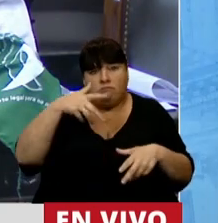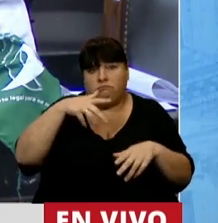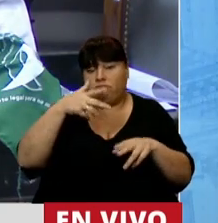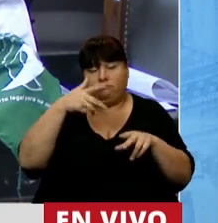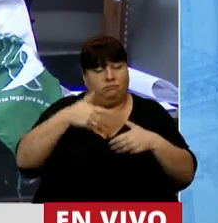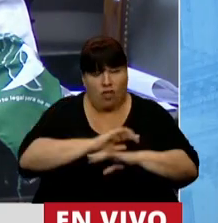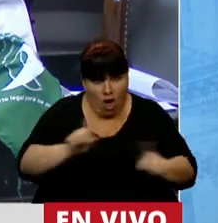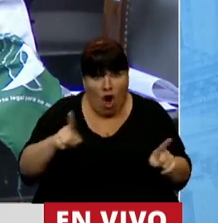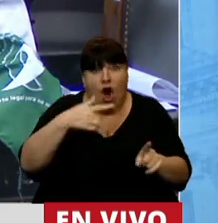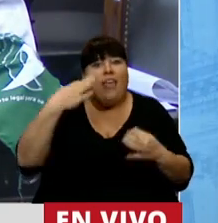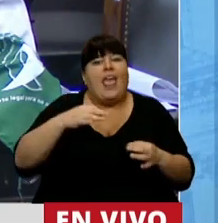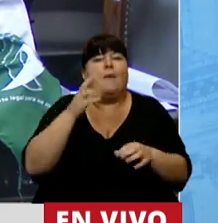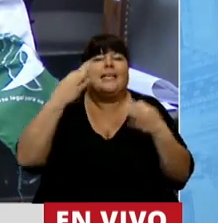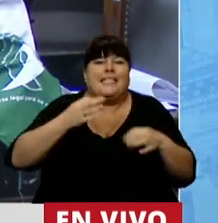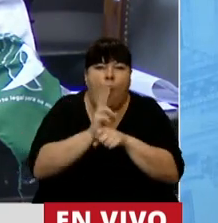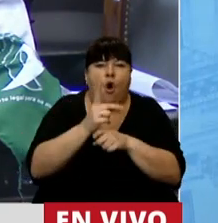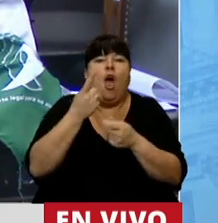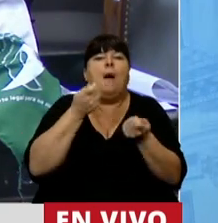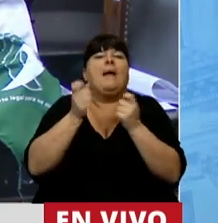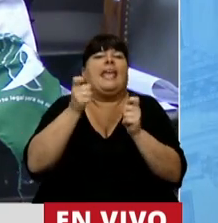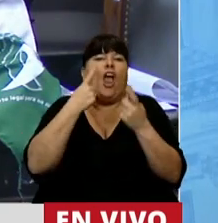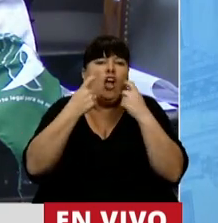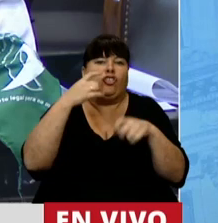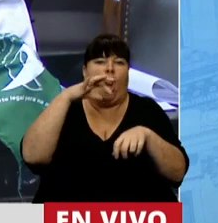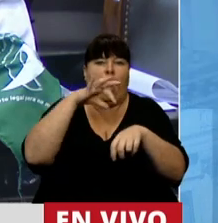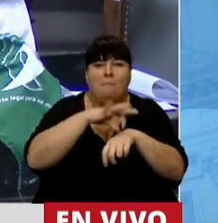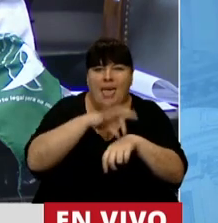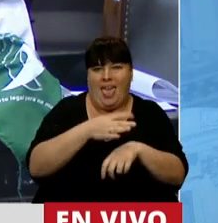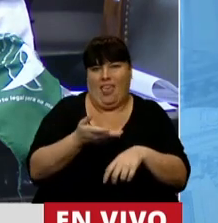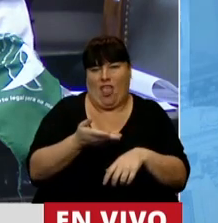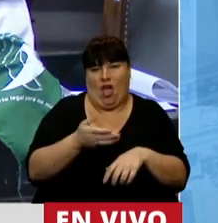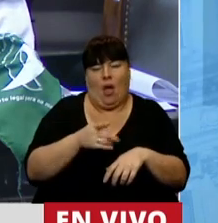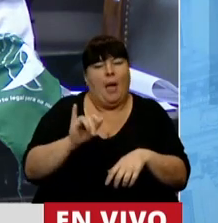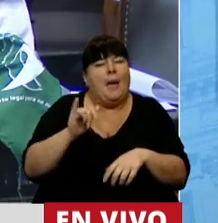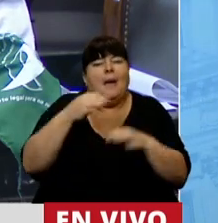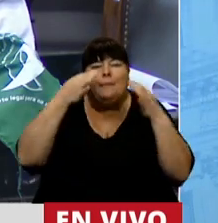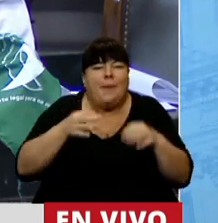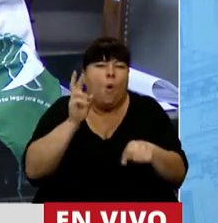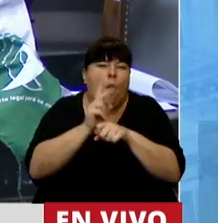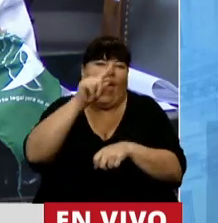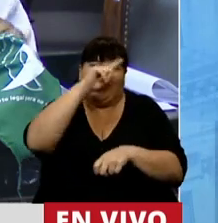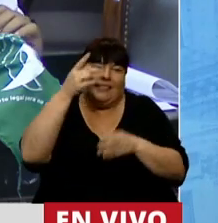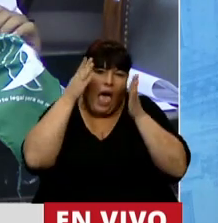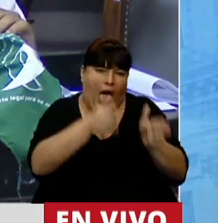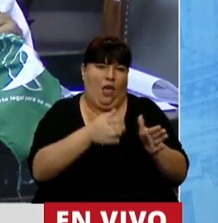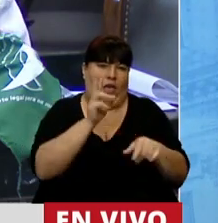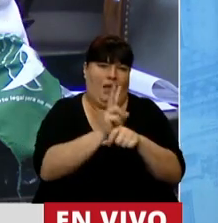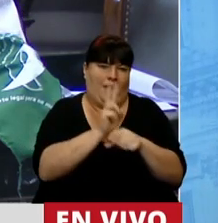manera segura y lo haga de manera controlada por un profesional y con el mejor cuidado del Estado argentino.